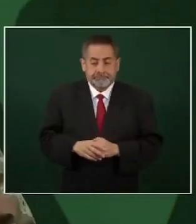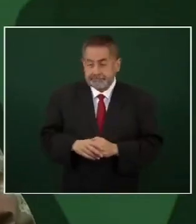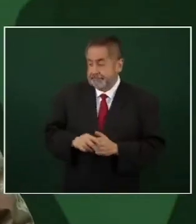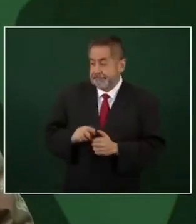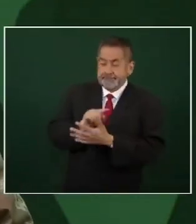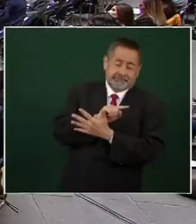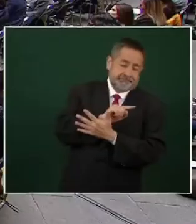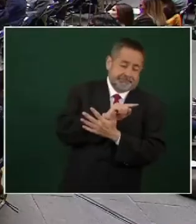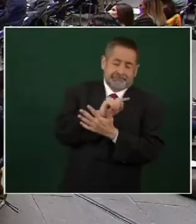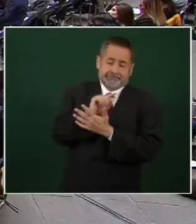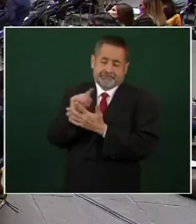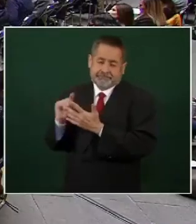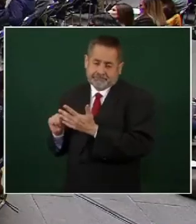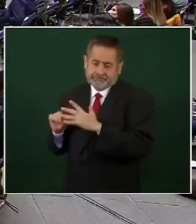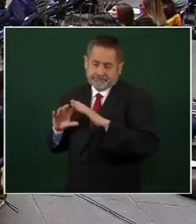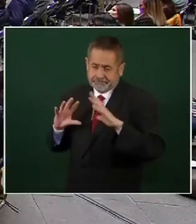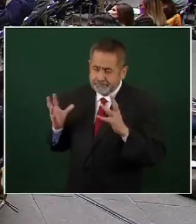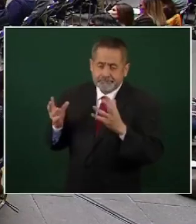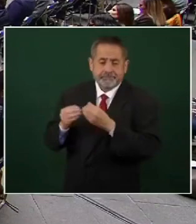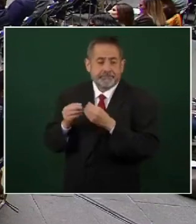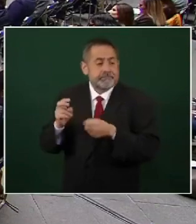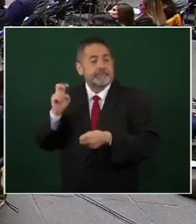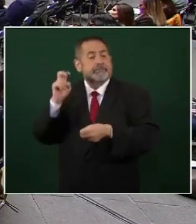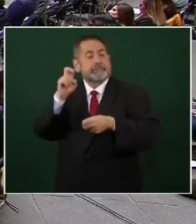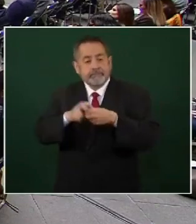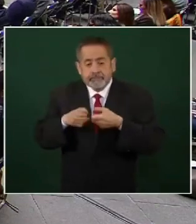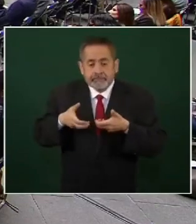está desplegado en las carreteras,